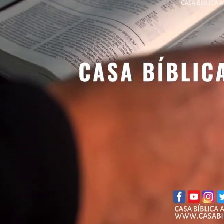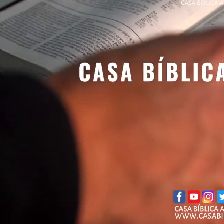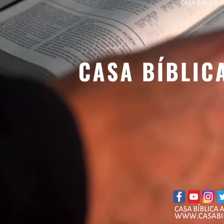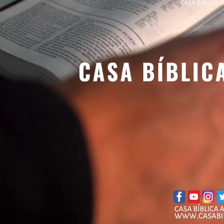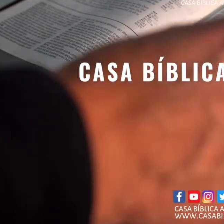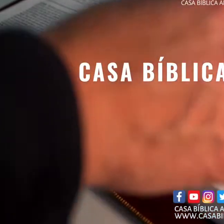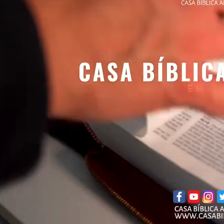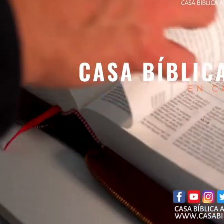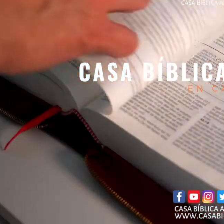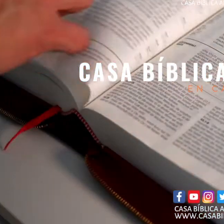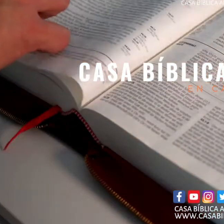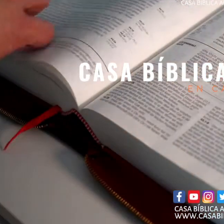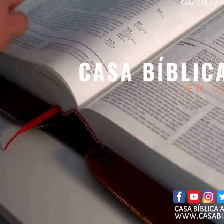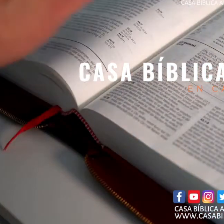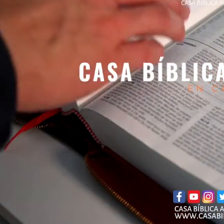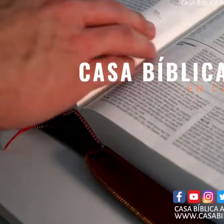ah